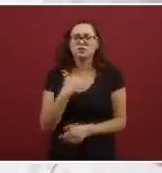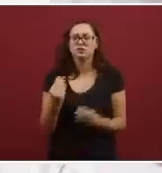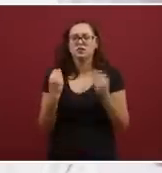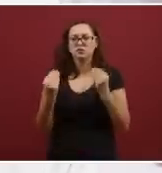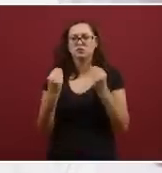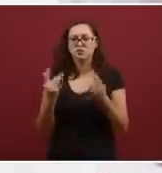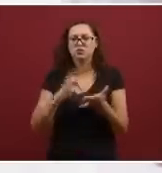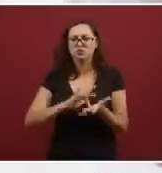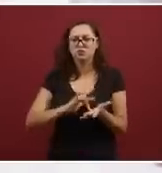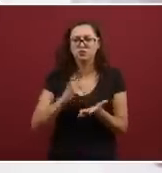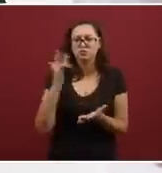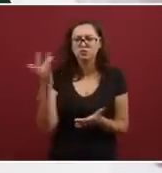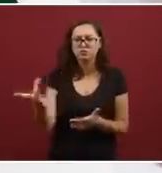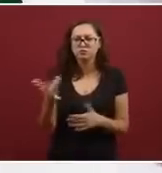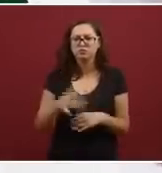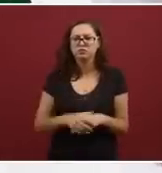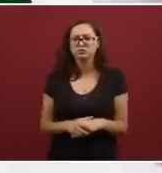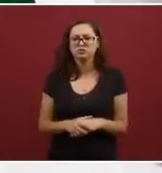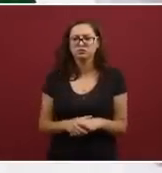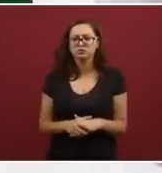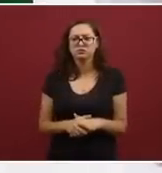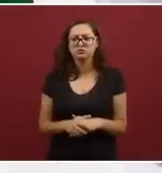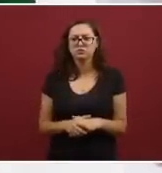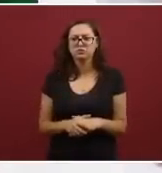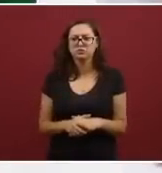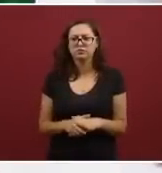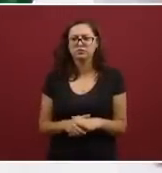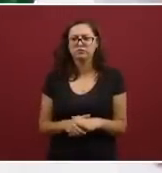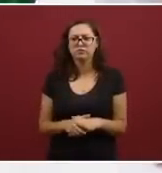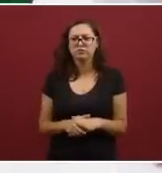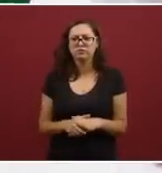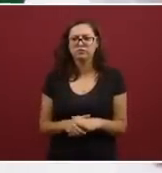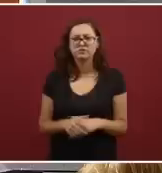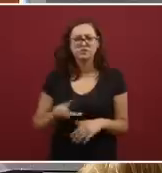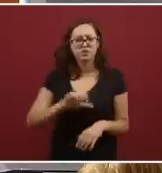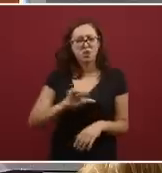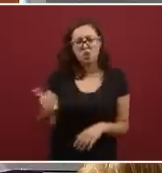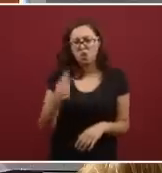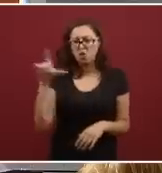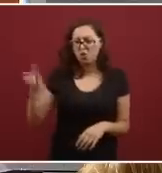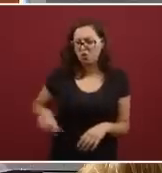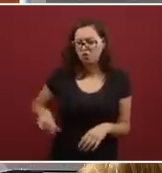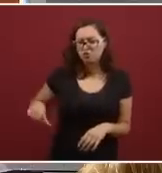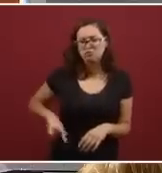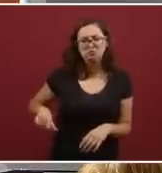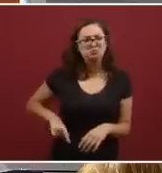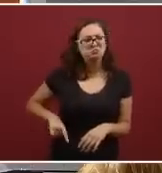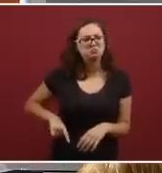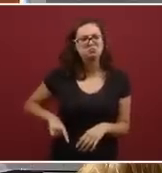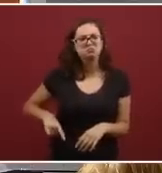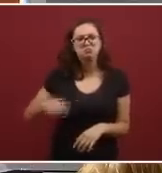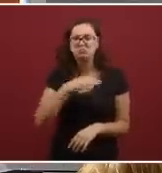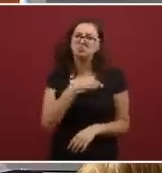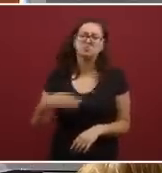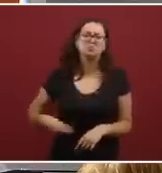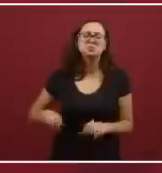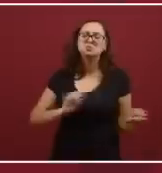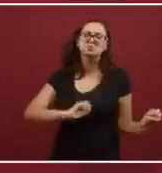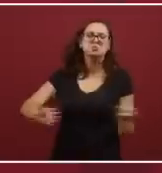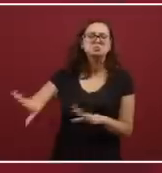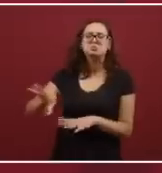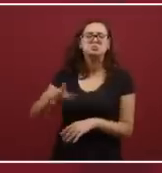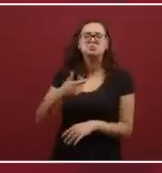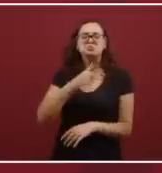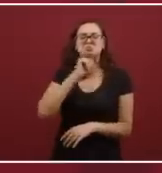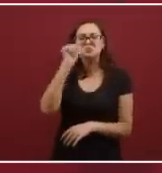Ya estamos viendo la cuarta transformación. Gobiernos anteriores ni siquiera se acuerdan de municipio.